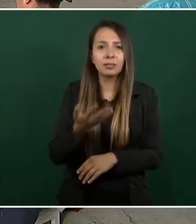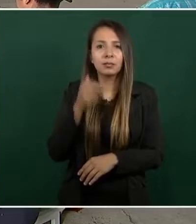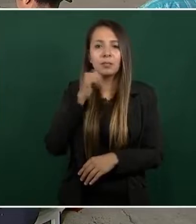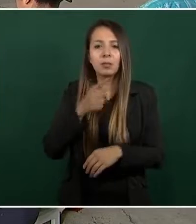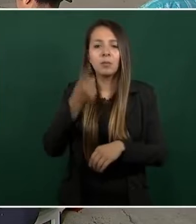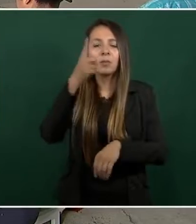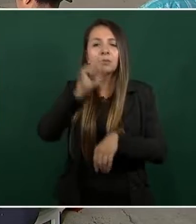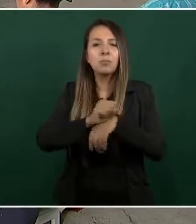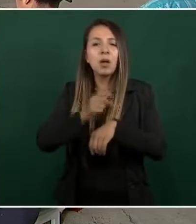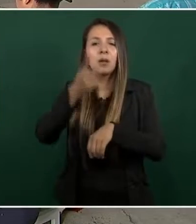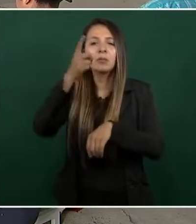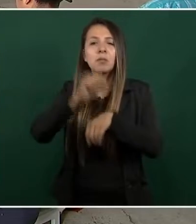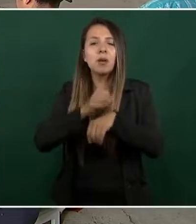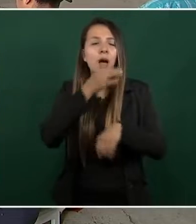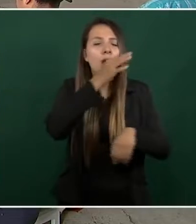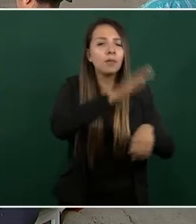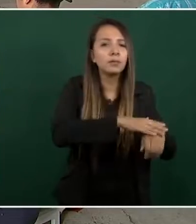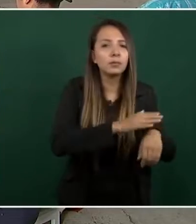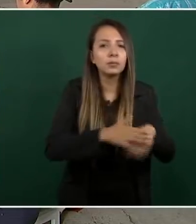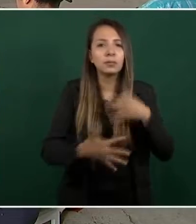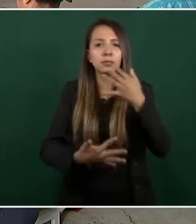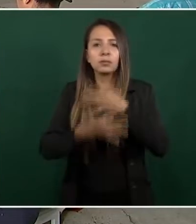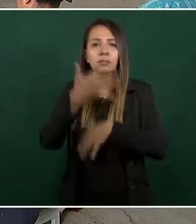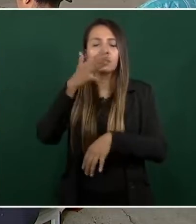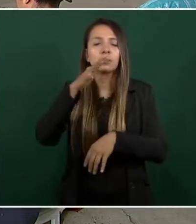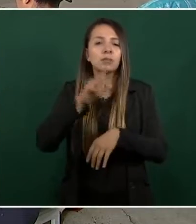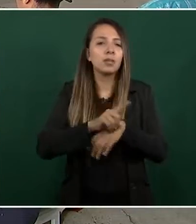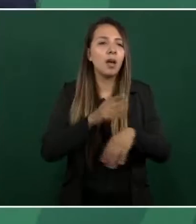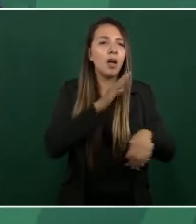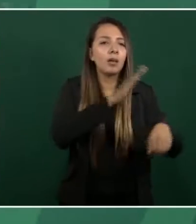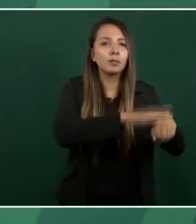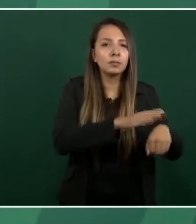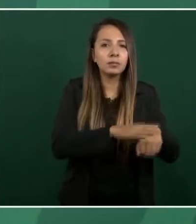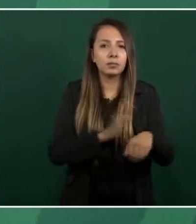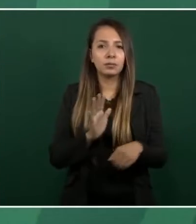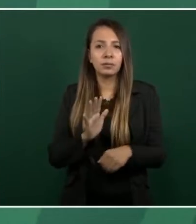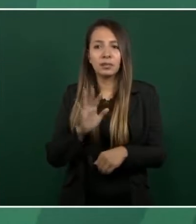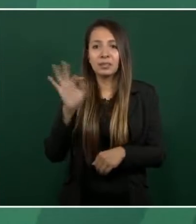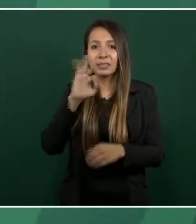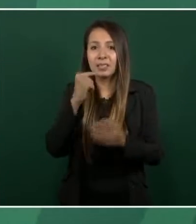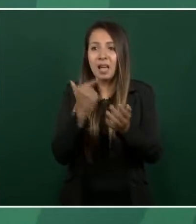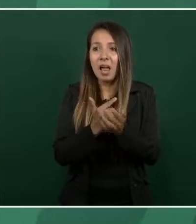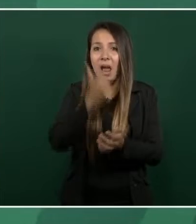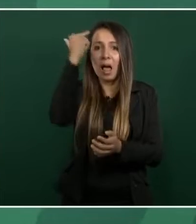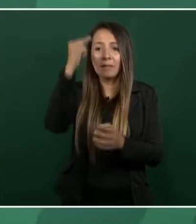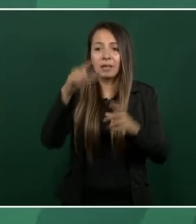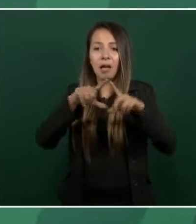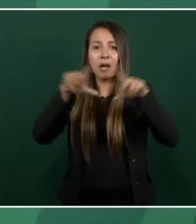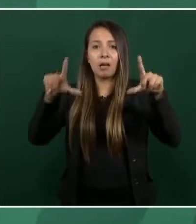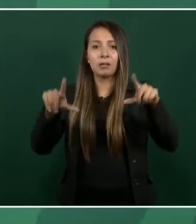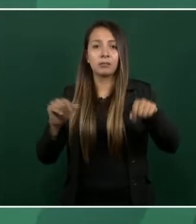quincenal, y solo una tarjeta si había algo gravísimo